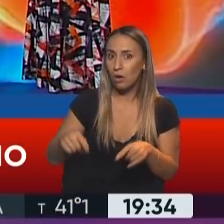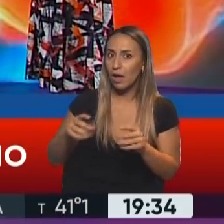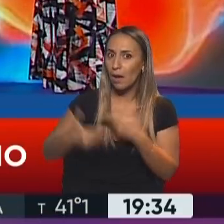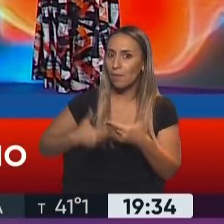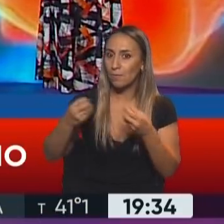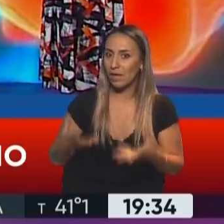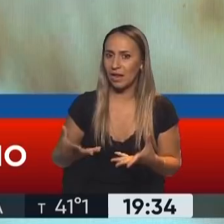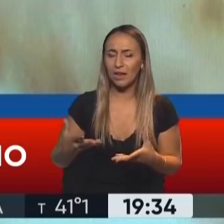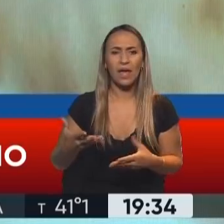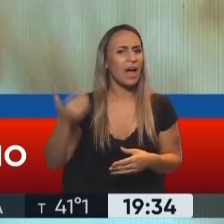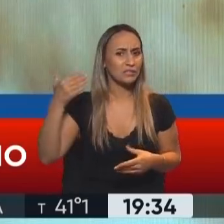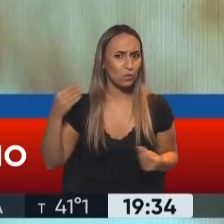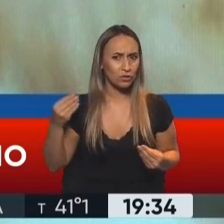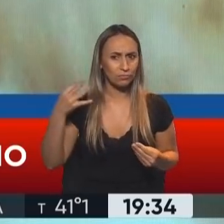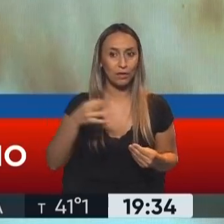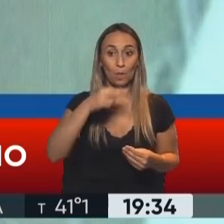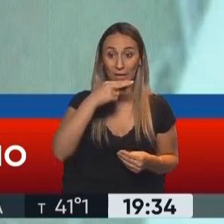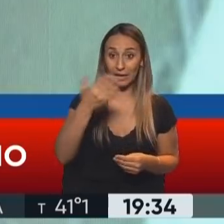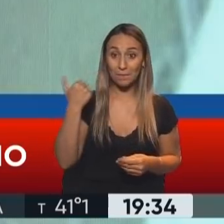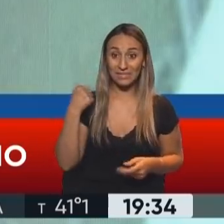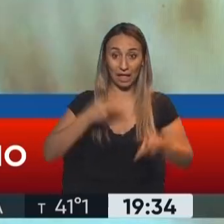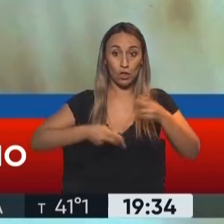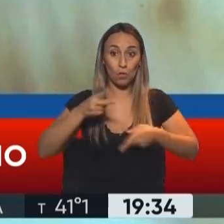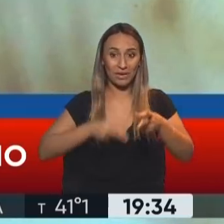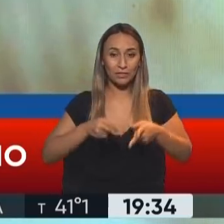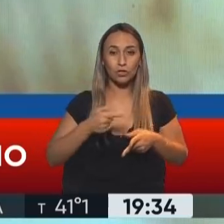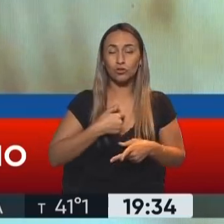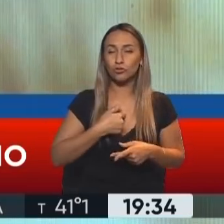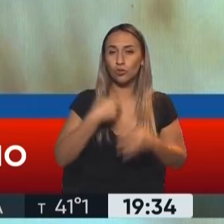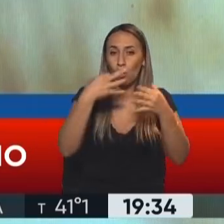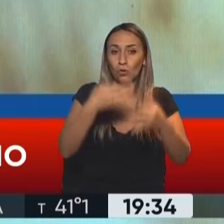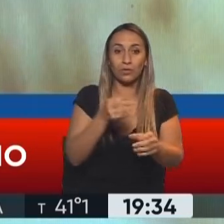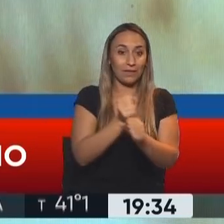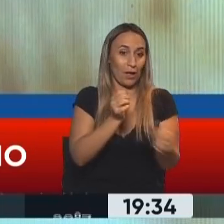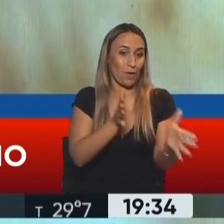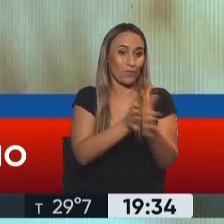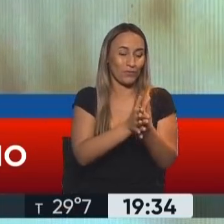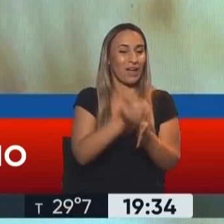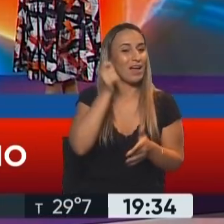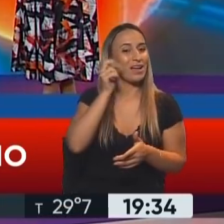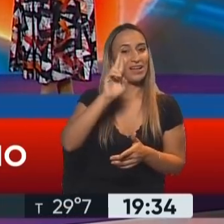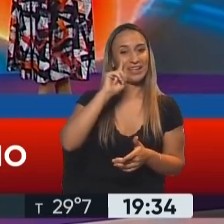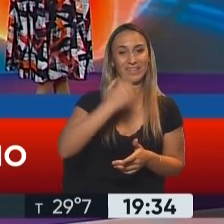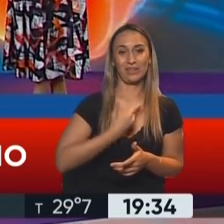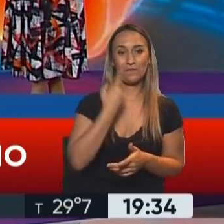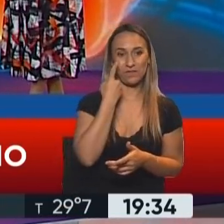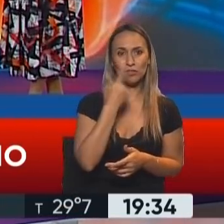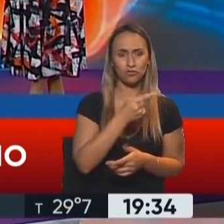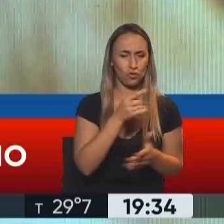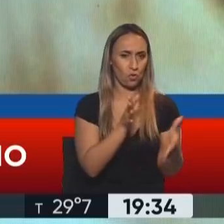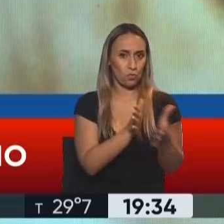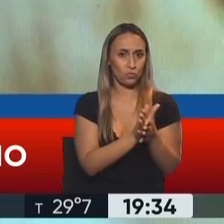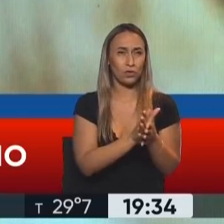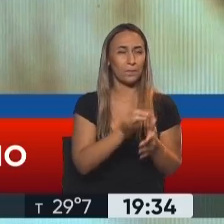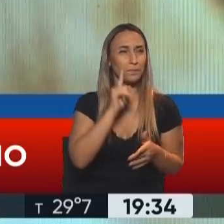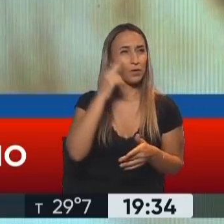perdón? ¿Cuándo se hizo? Se hizo el viernes pasado. Yo trabajé con Griffith, estuve en Pittsburgh, en Pensilvania, en los